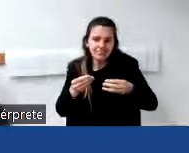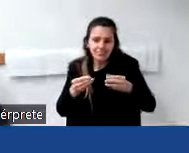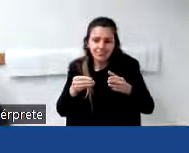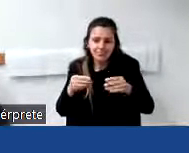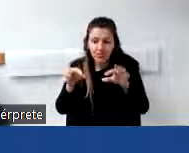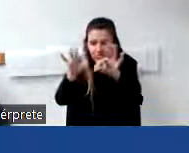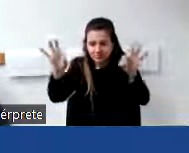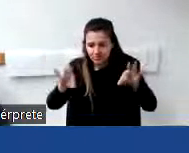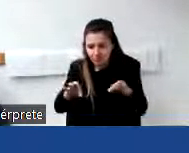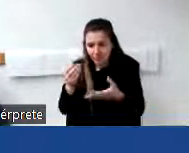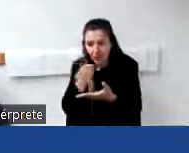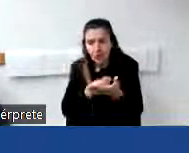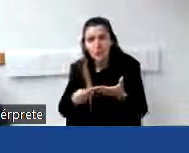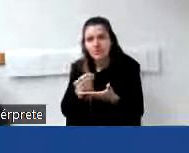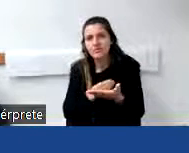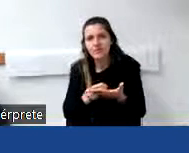necesita contar